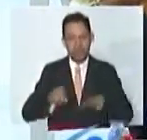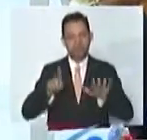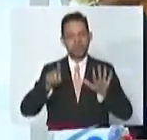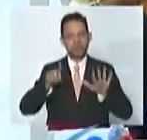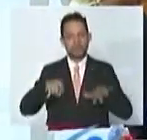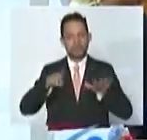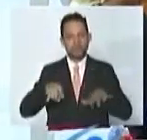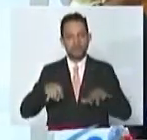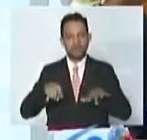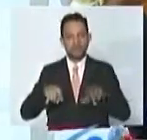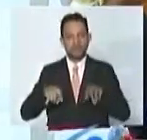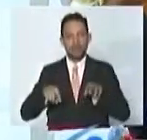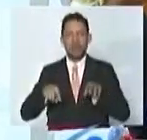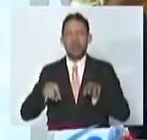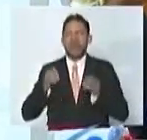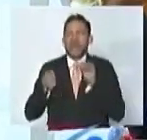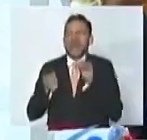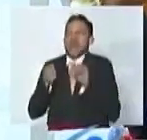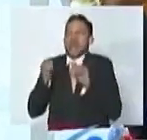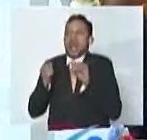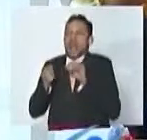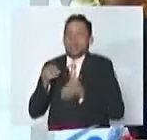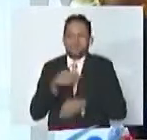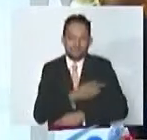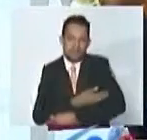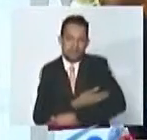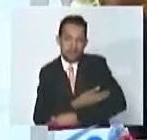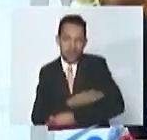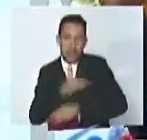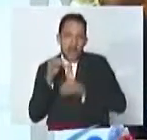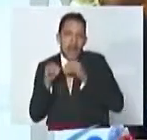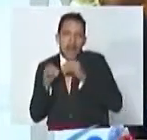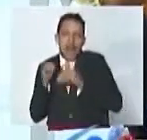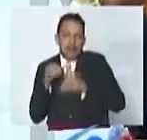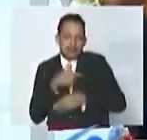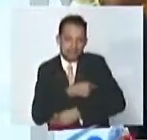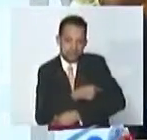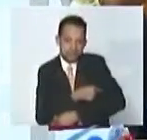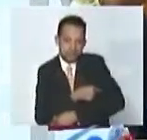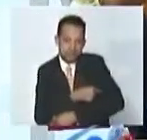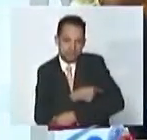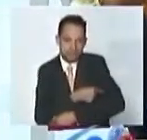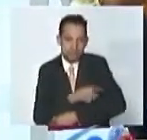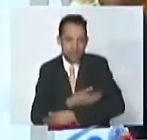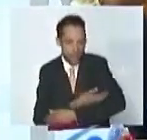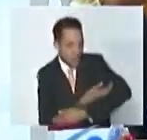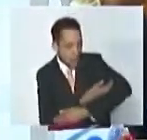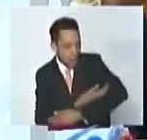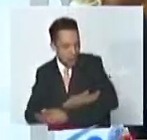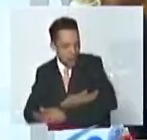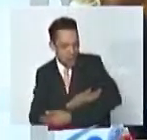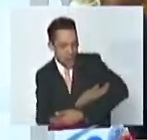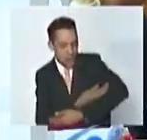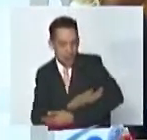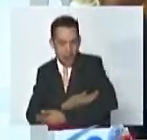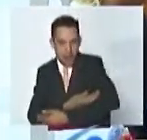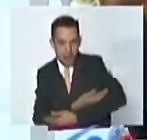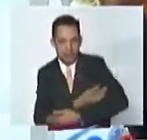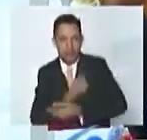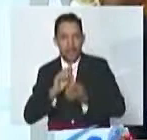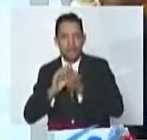balbuceo reflejo. Este balbuceo reflejo son esos sonidos que los niños están haciendo permanentemente. Ellos lo